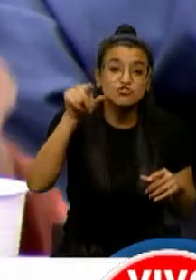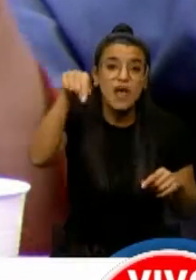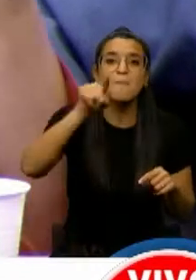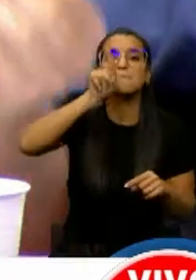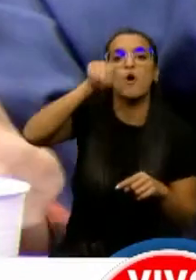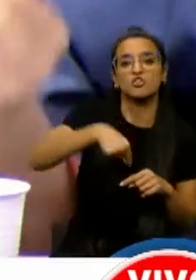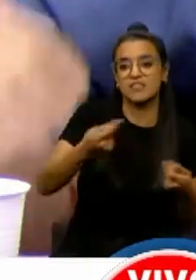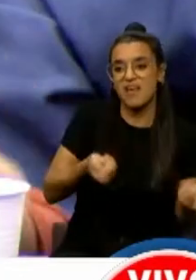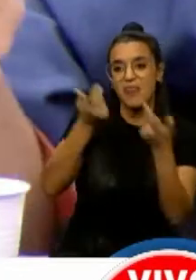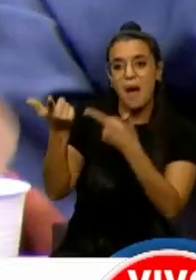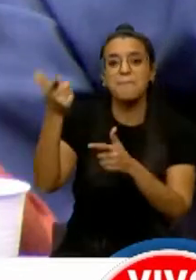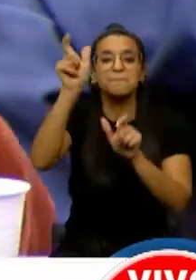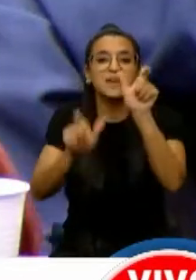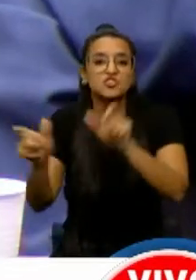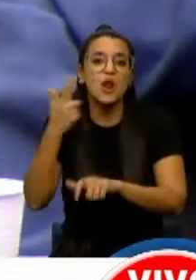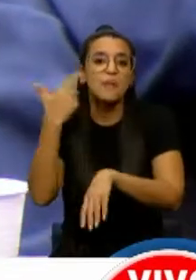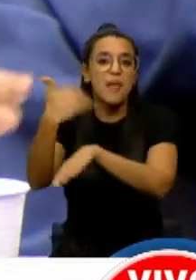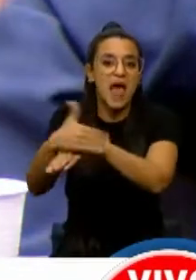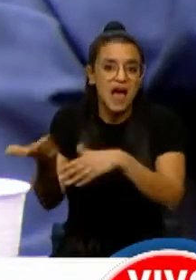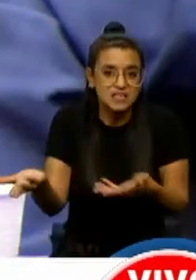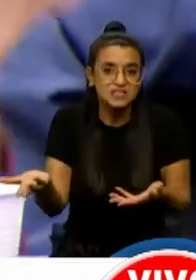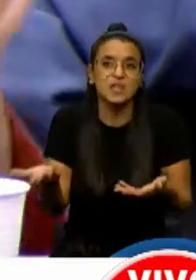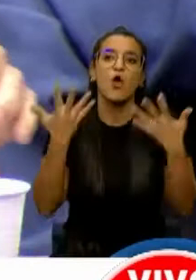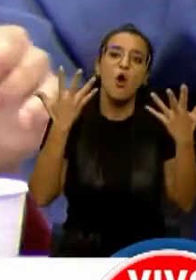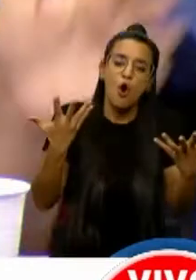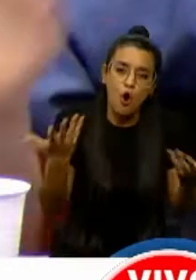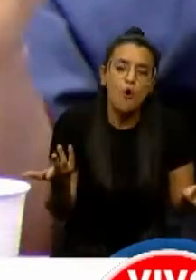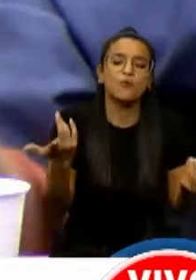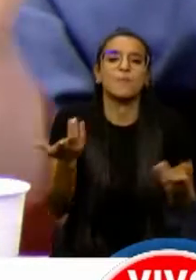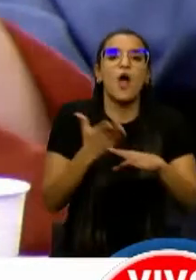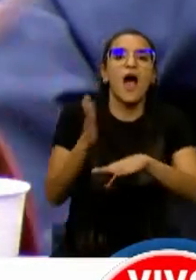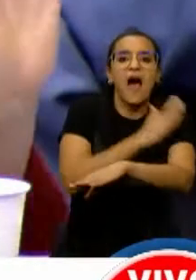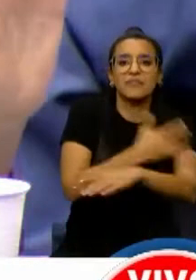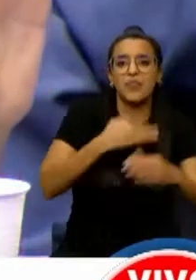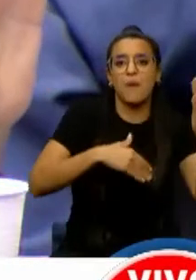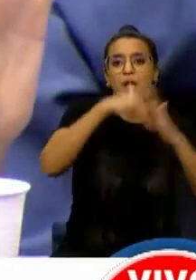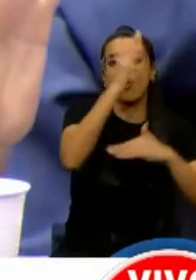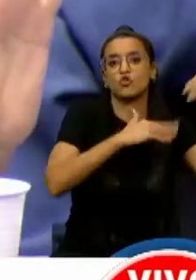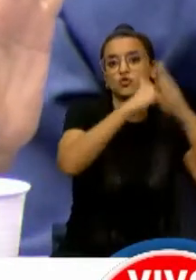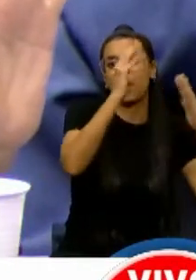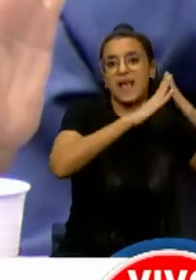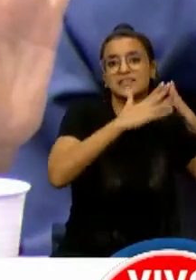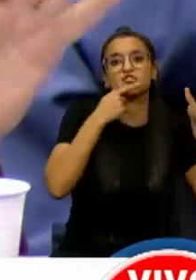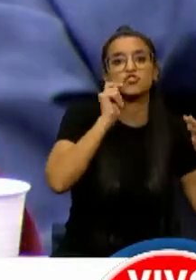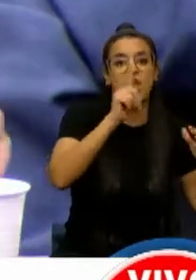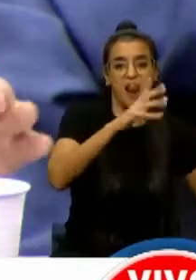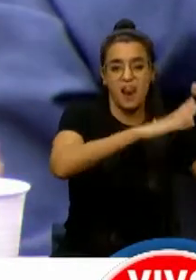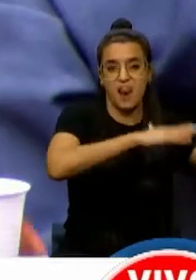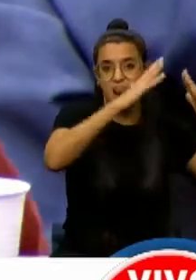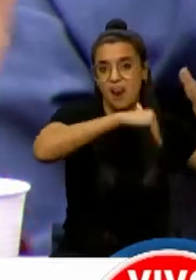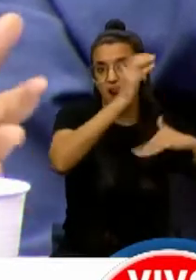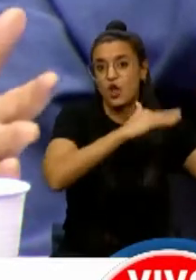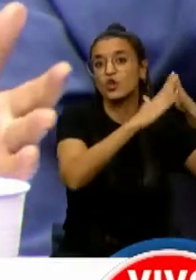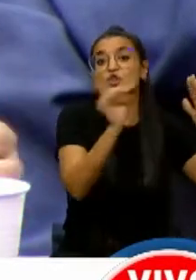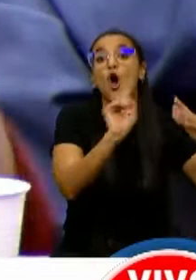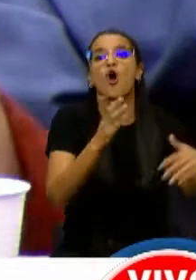porcentaje para la gente que vive en situación de calle. Por supuesto que para eso antes tenés que construir viviendas sociales. No que